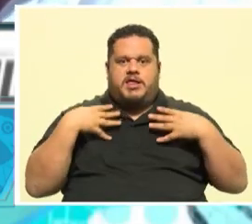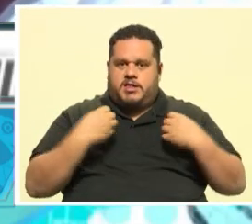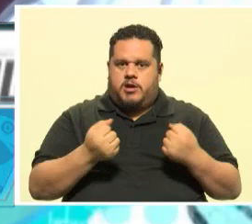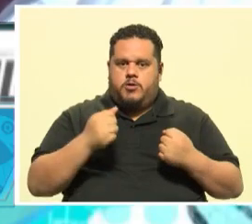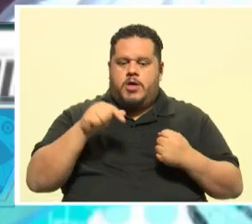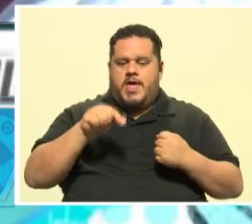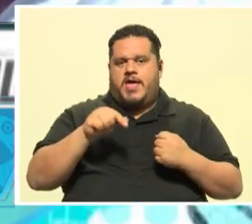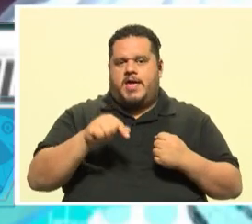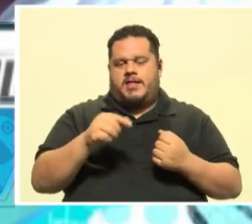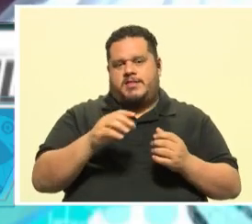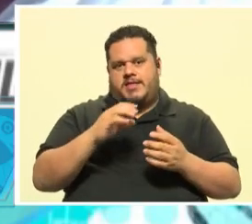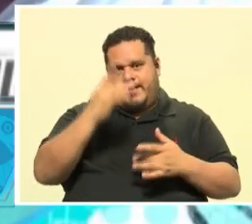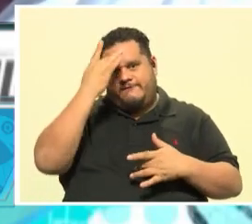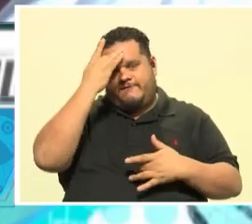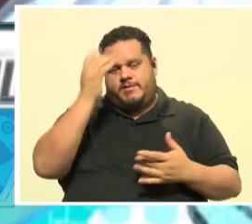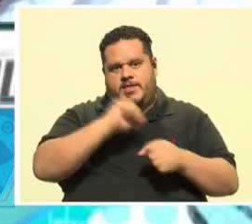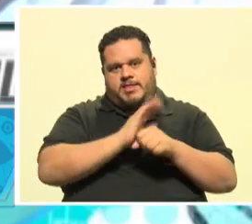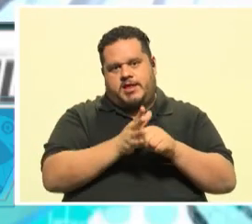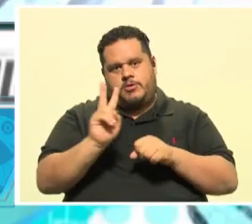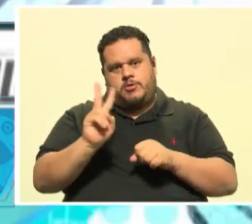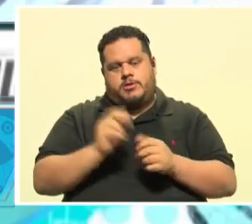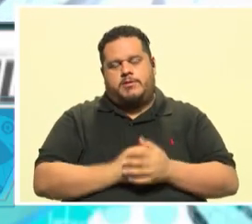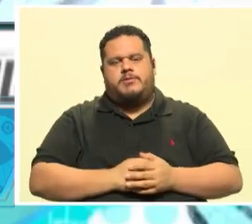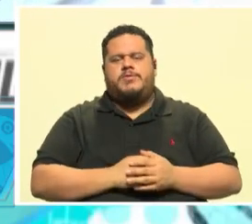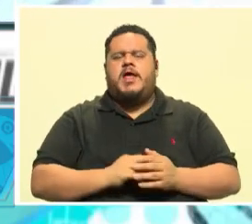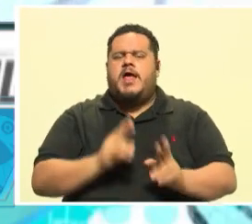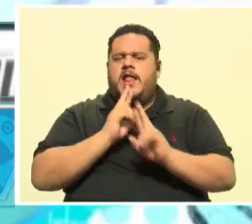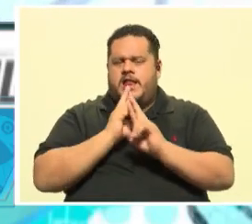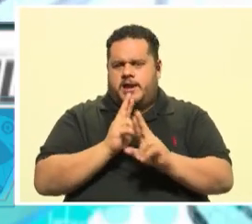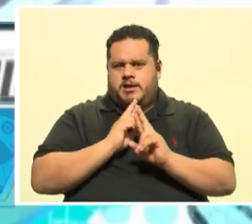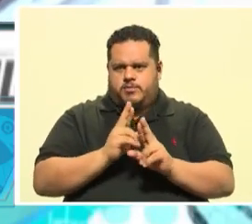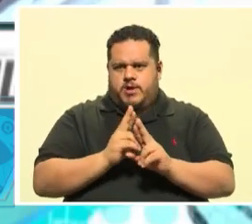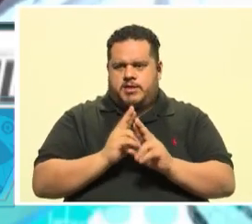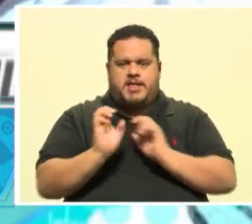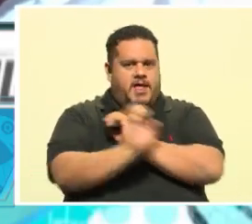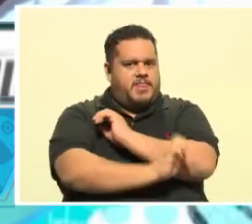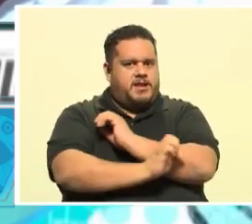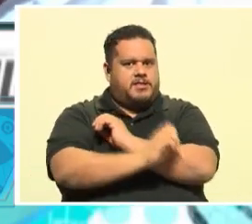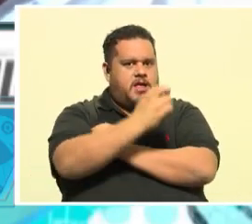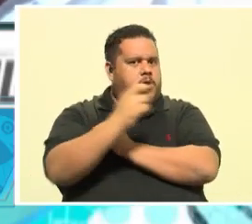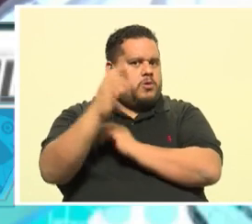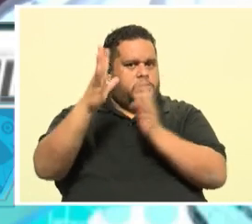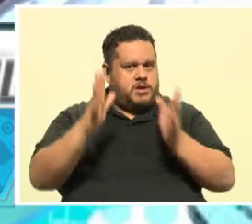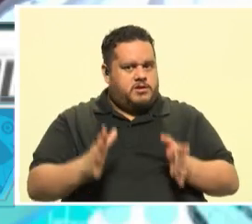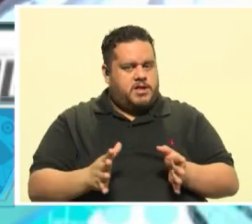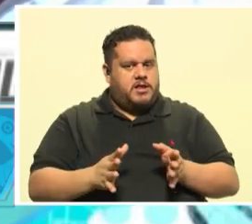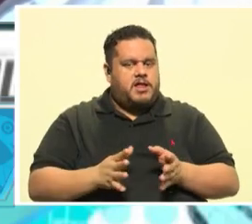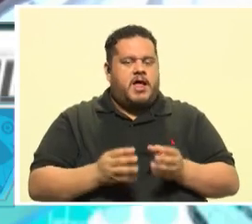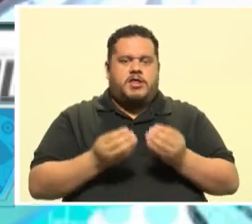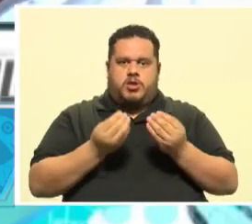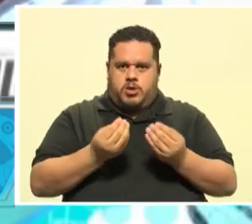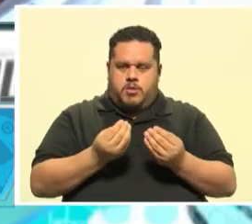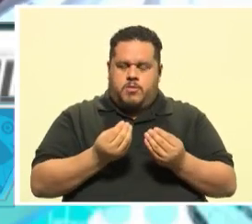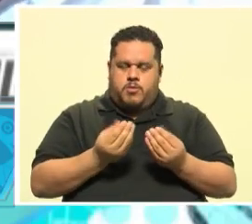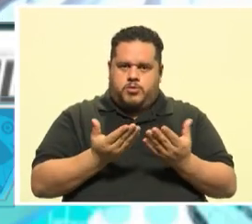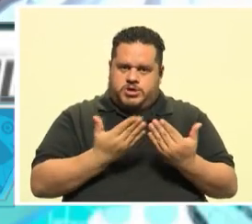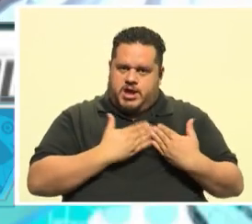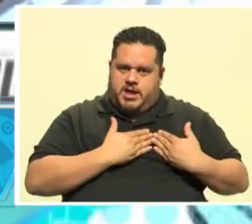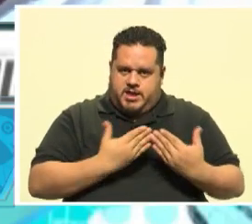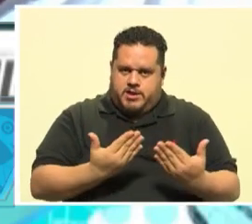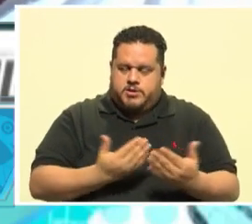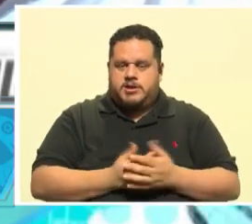evidente que como se ha acostumbrado a decir, estamos en el mismo barco, pero no en las mismas